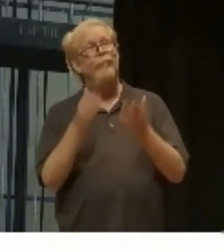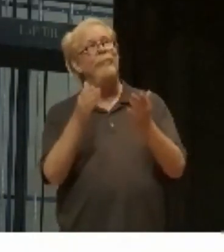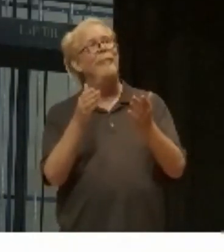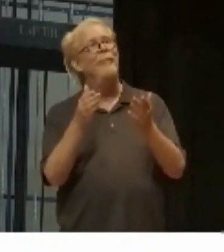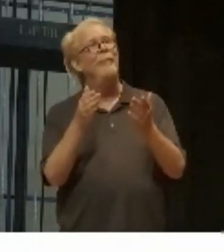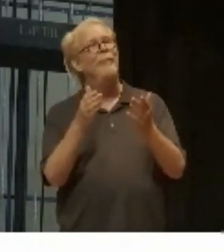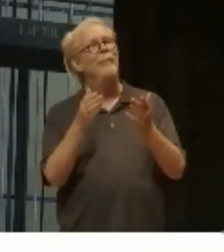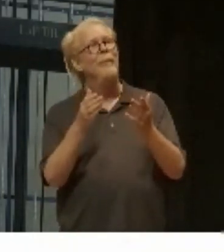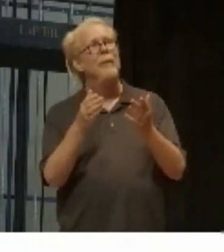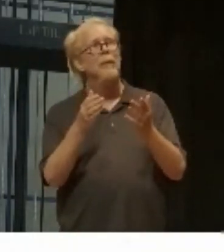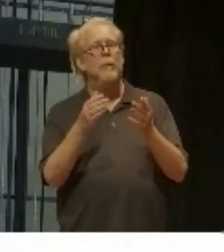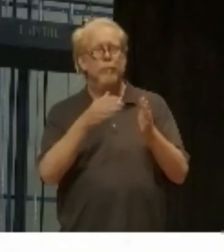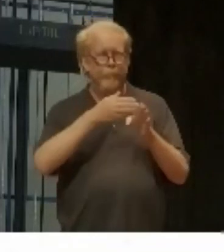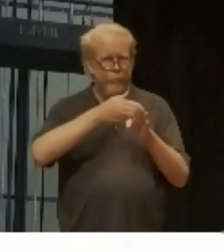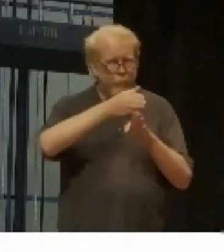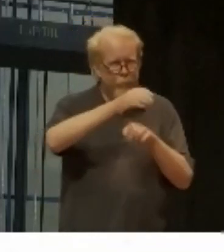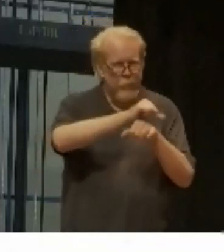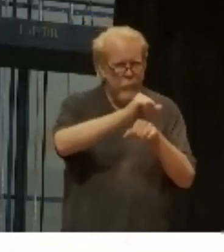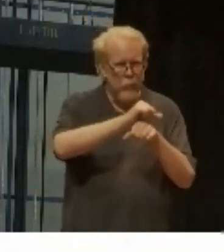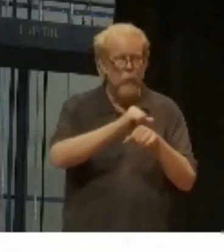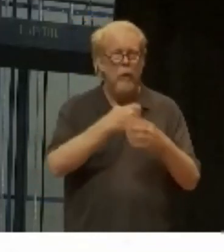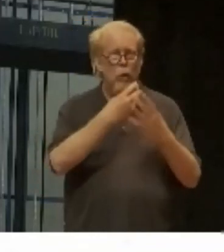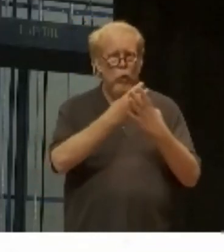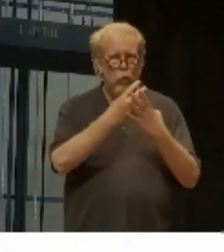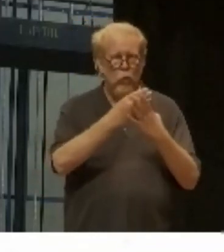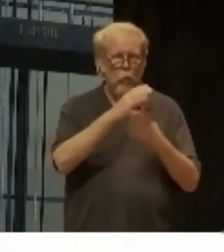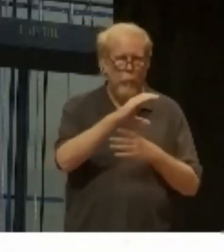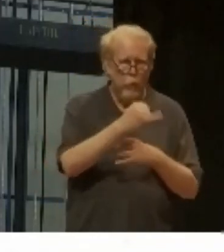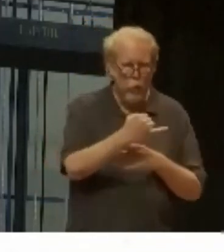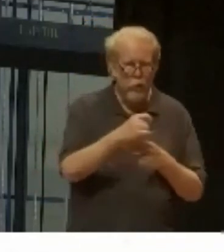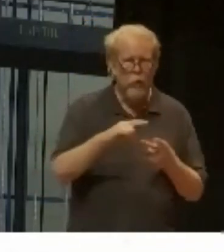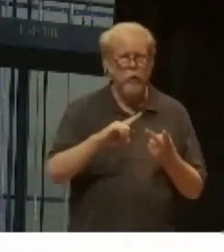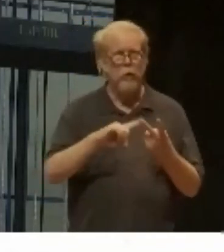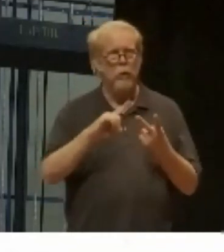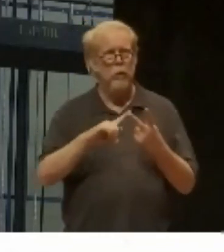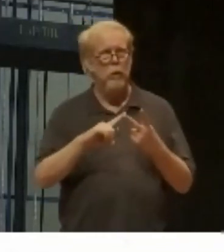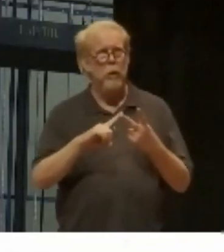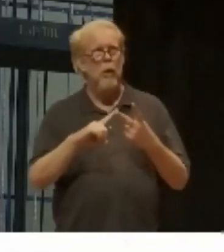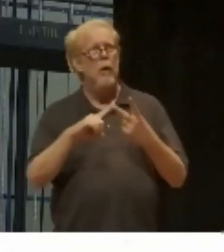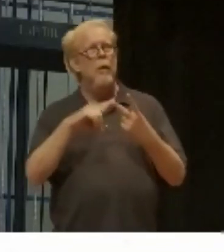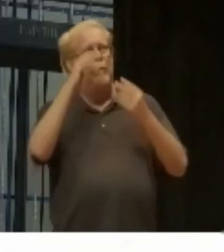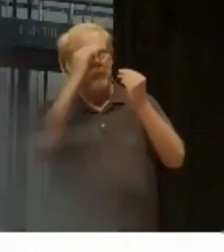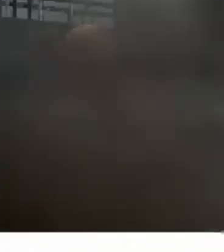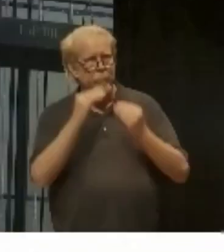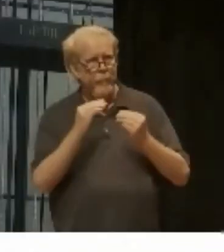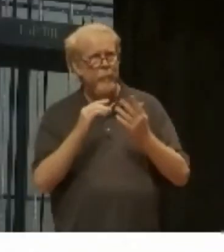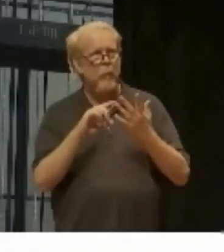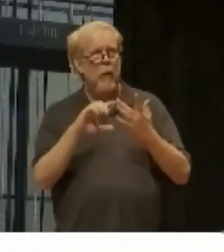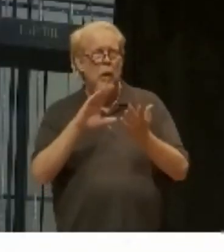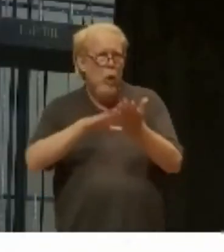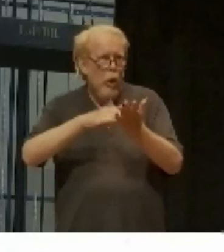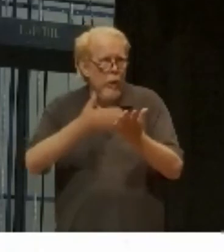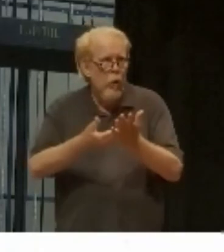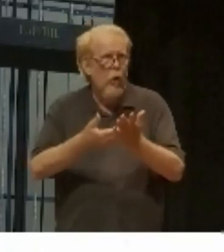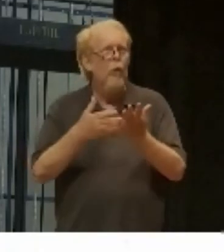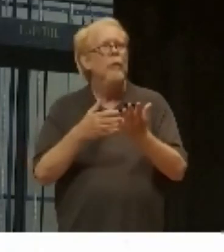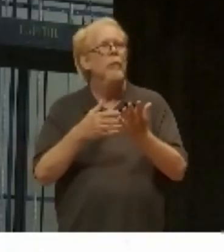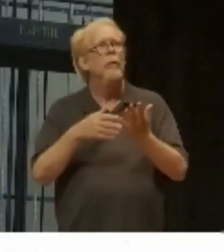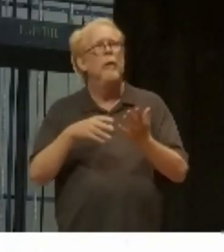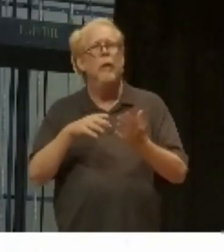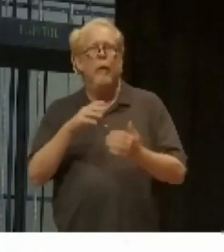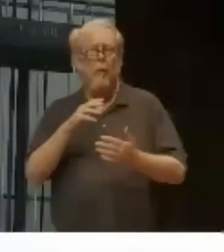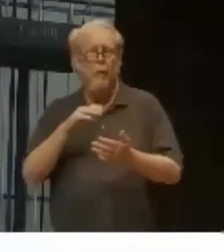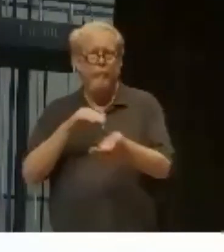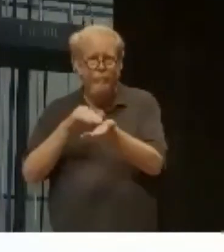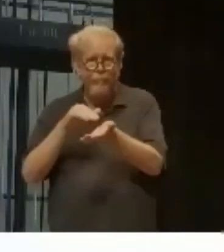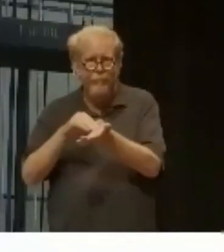ofrece carreras en camino hacia la justicia criminal, cosmetología y ciencias de la computación, agricultura, negocios, mercadeo, artes